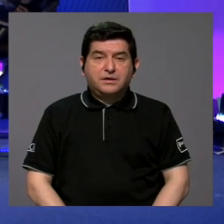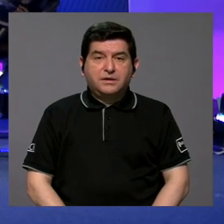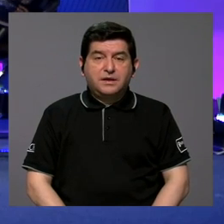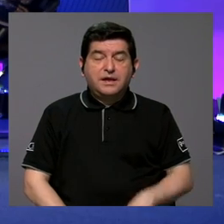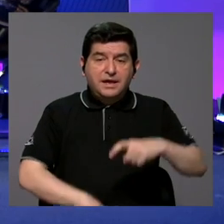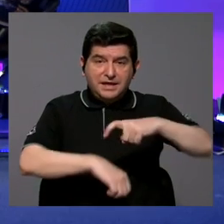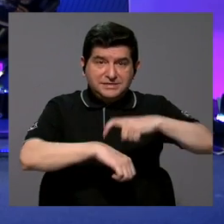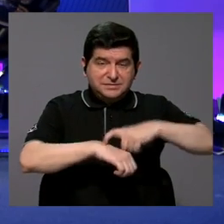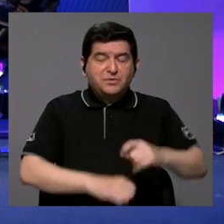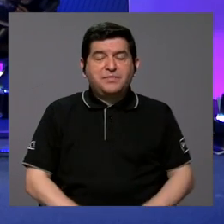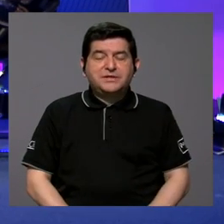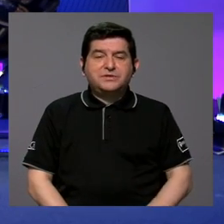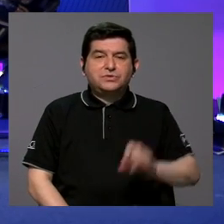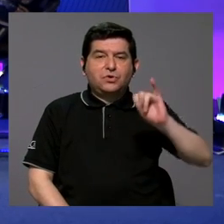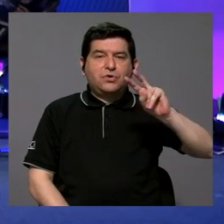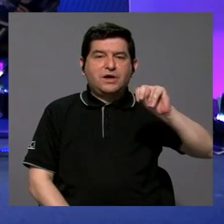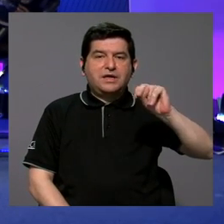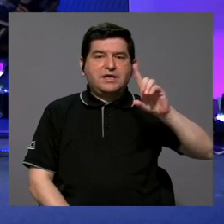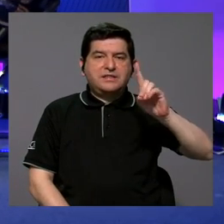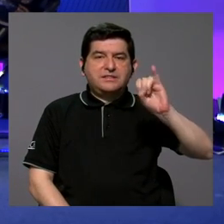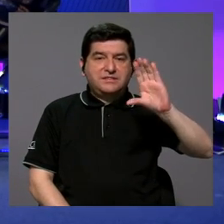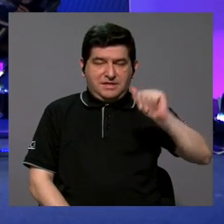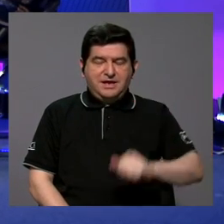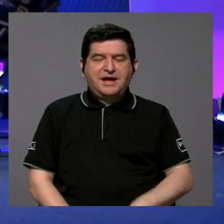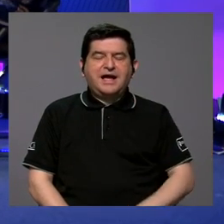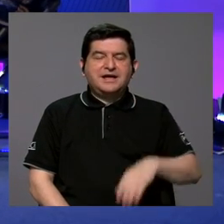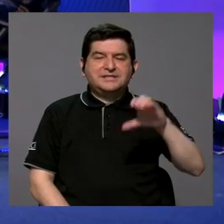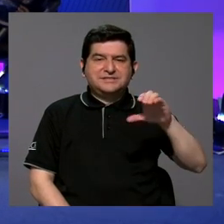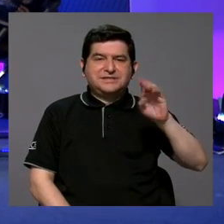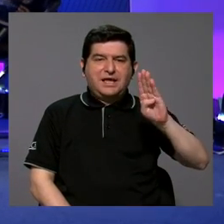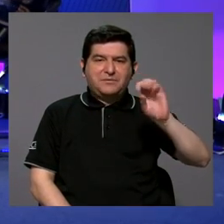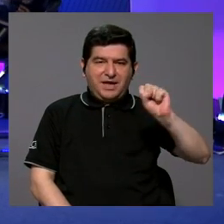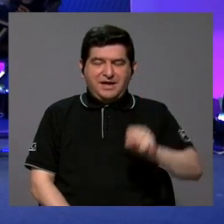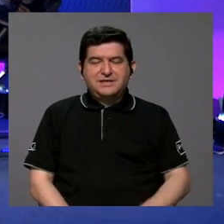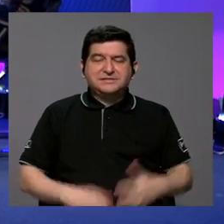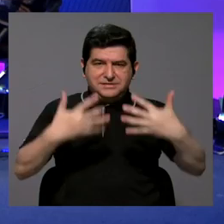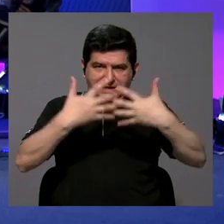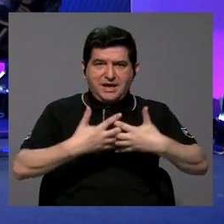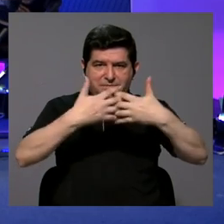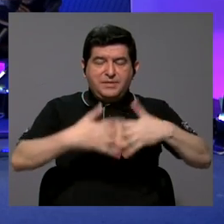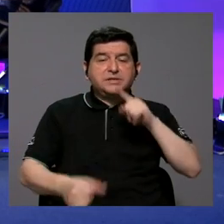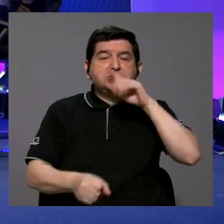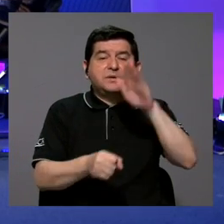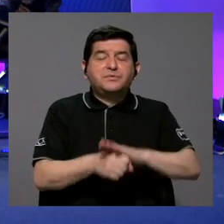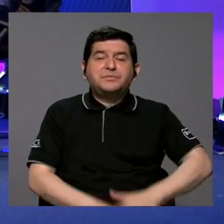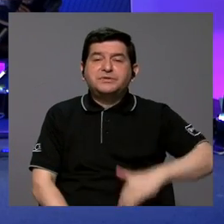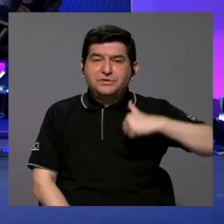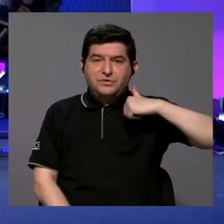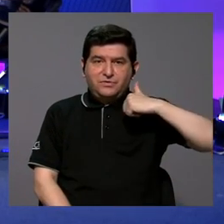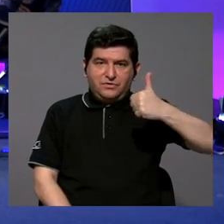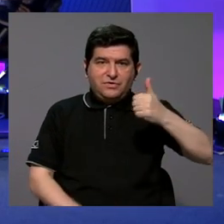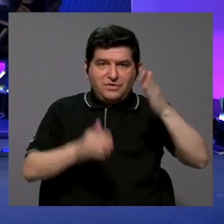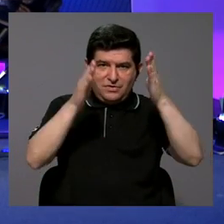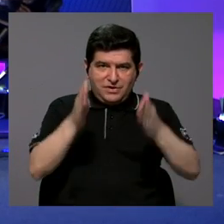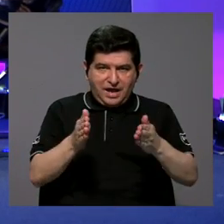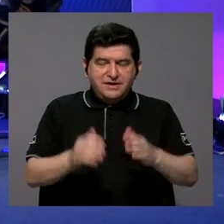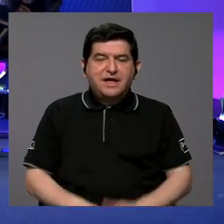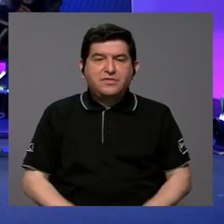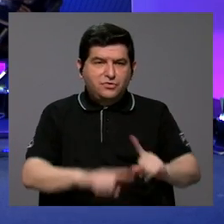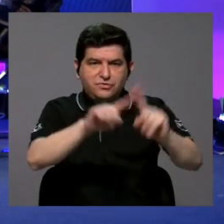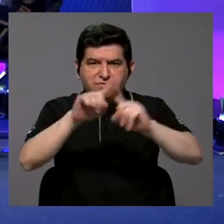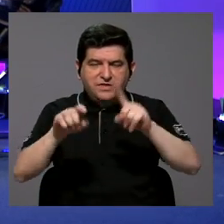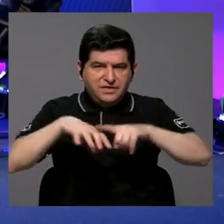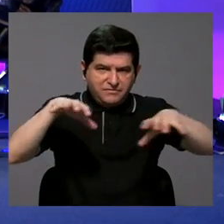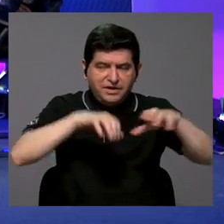ese tiempo Indica, CBS Indica, prometió al ganador de la serie de conciertos